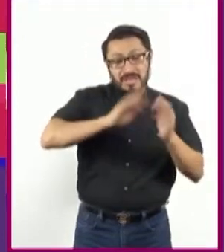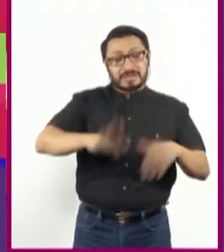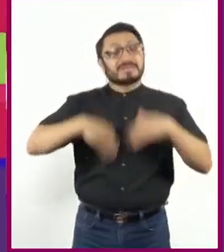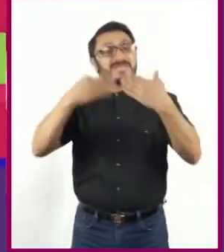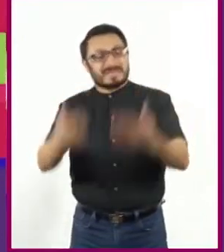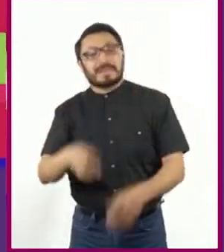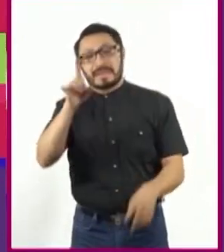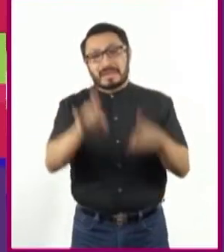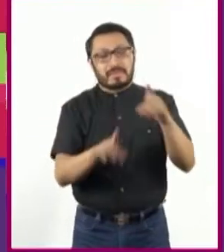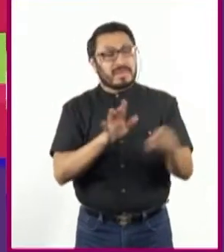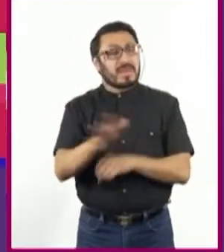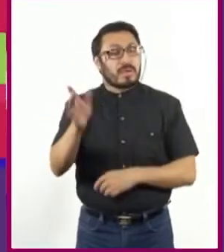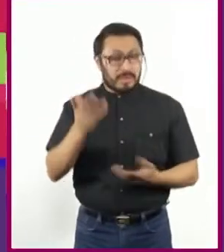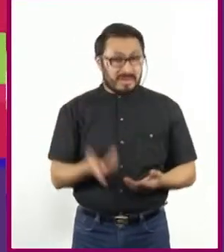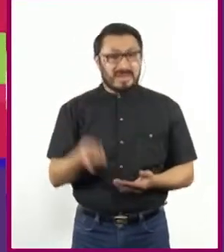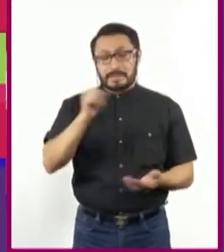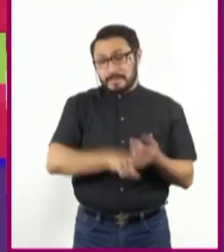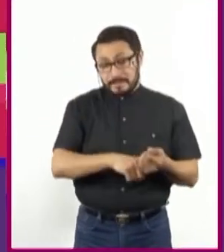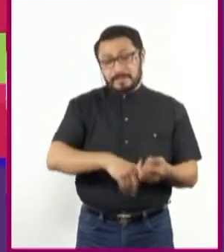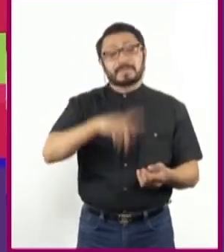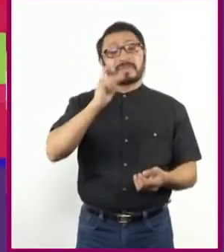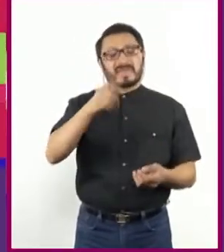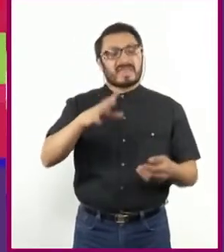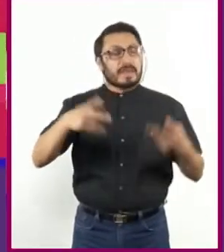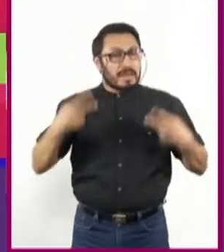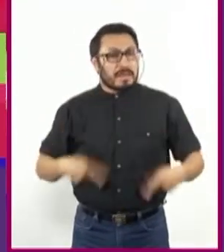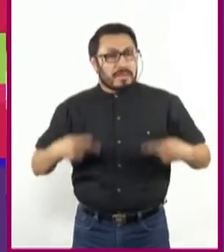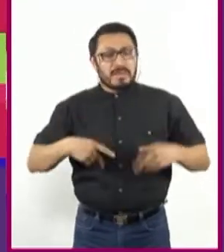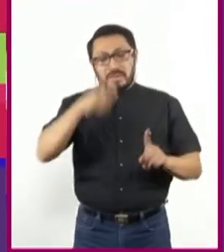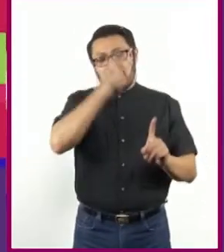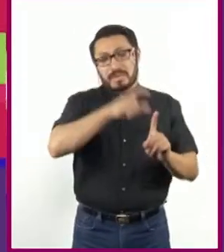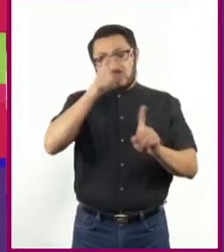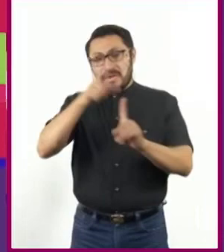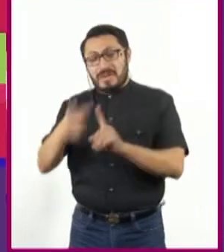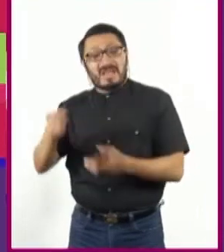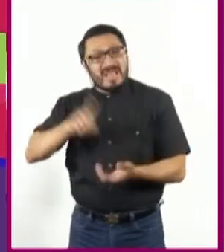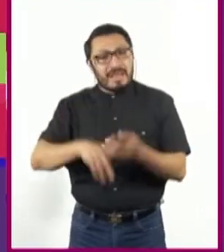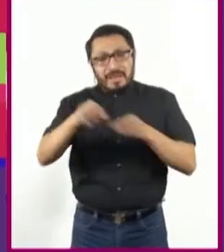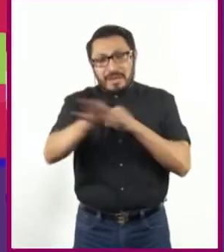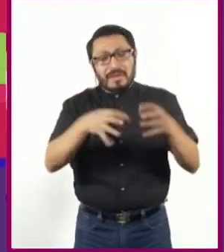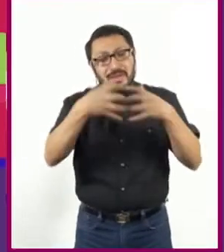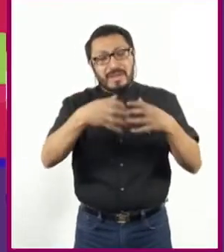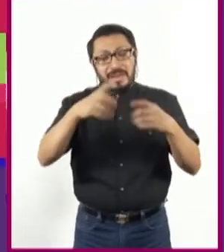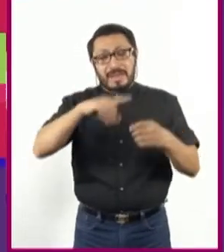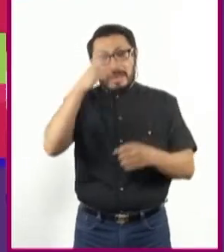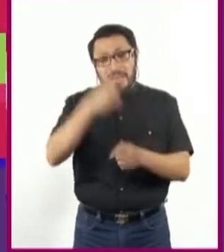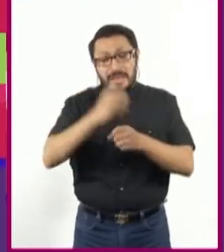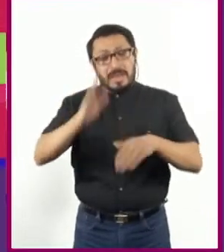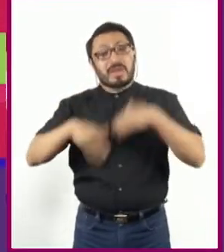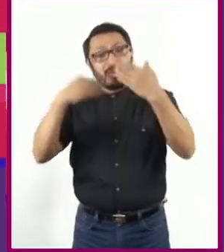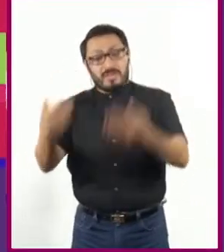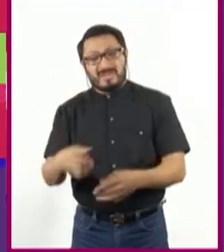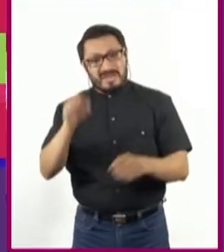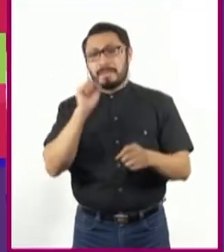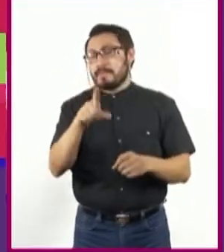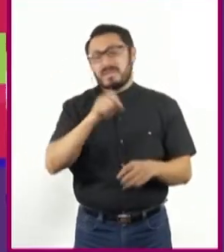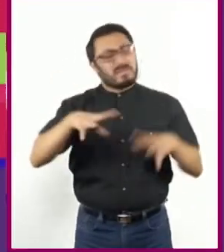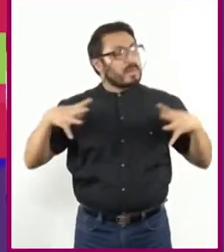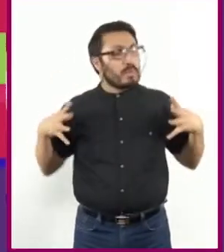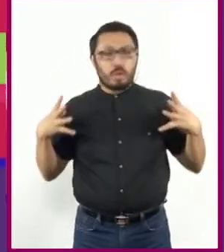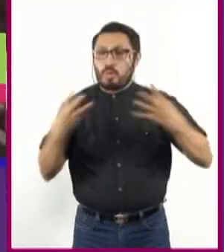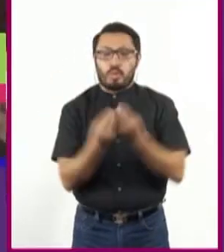según su procedencia. La primera proviene de la personalidad de cada integrante del sistema y la segunda de la misma estructura social en su